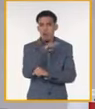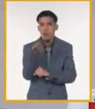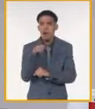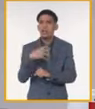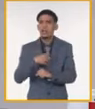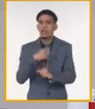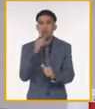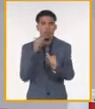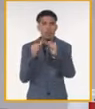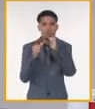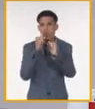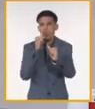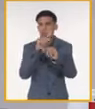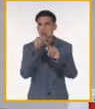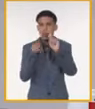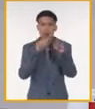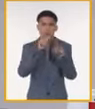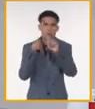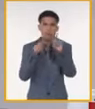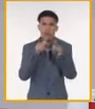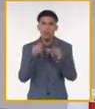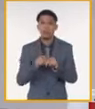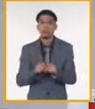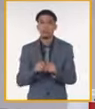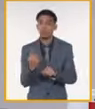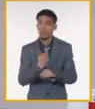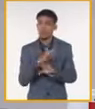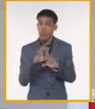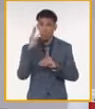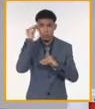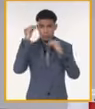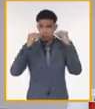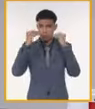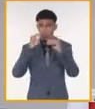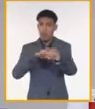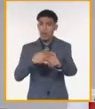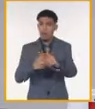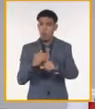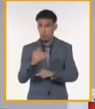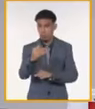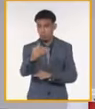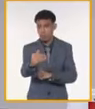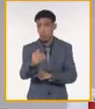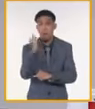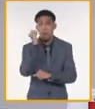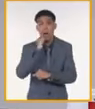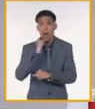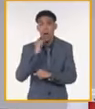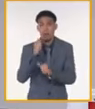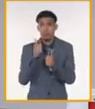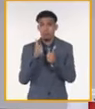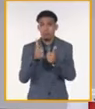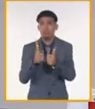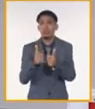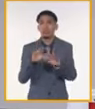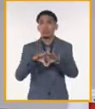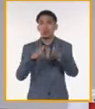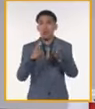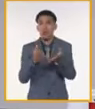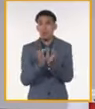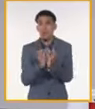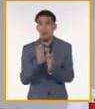tener dudas entonces dar hemos se ha pensado que más adelante cuando ya tuviera más conocimiento de la de la de